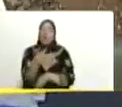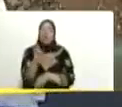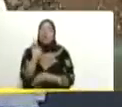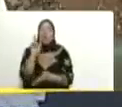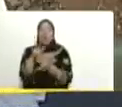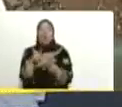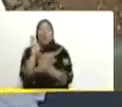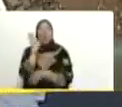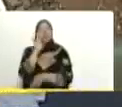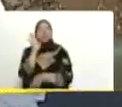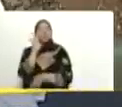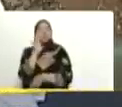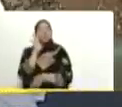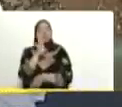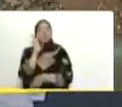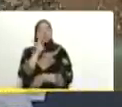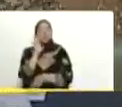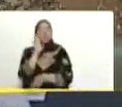vertederos de basura,